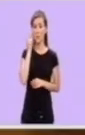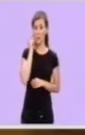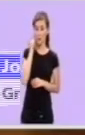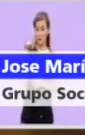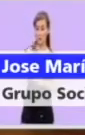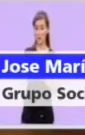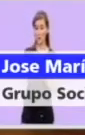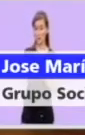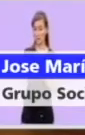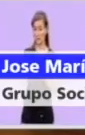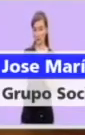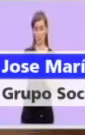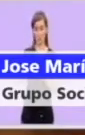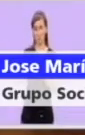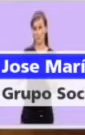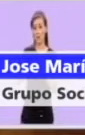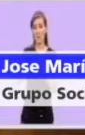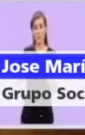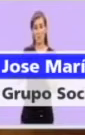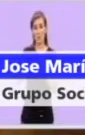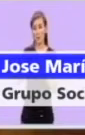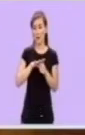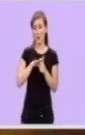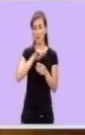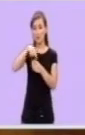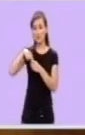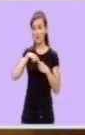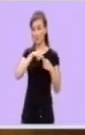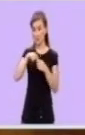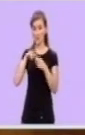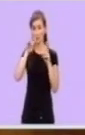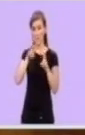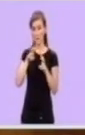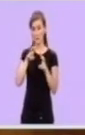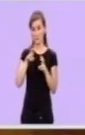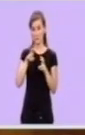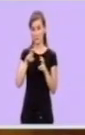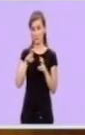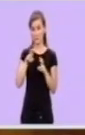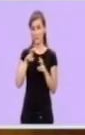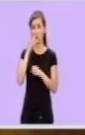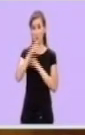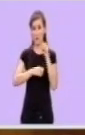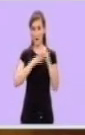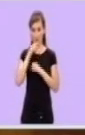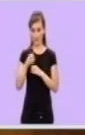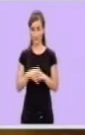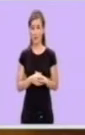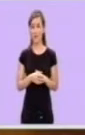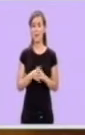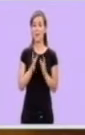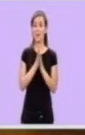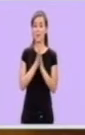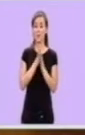una provincia lo suficientemente solidaria en materia nuclear y que, por lo tanto, de acuerdo con